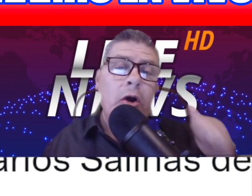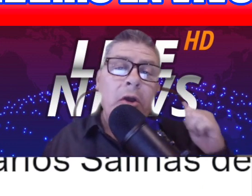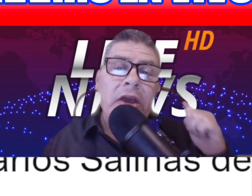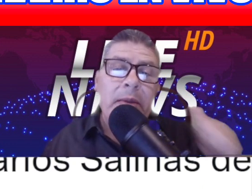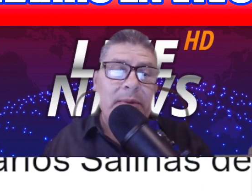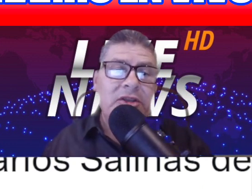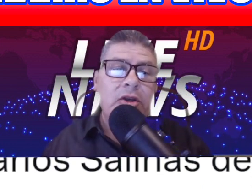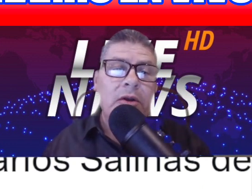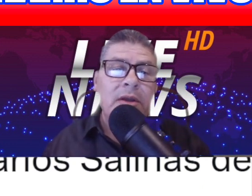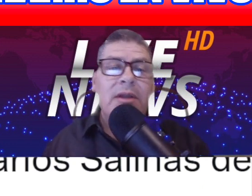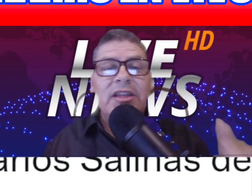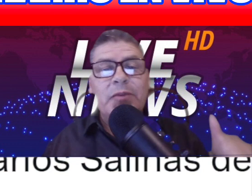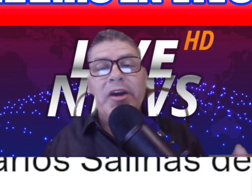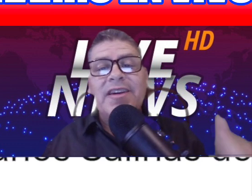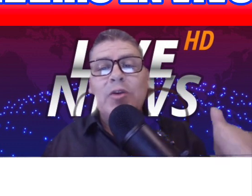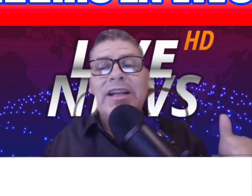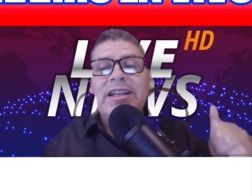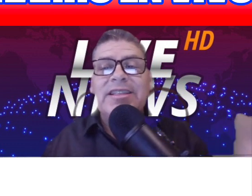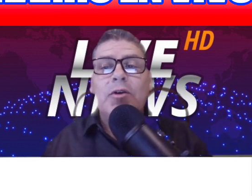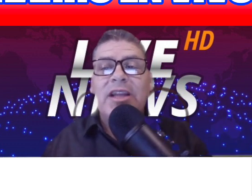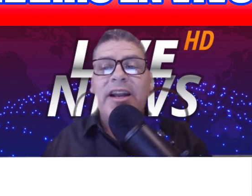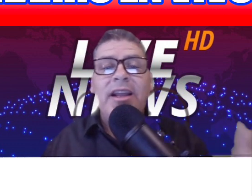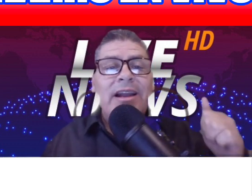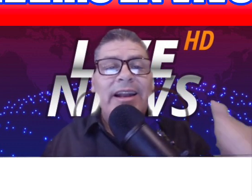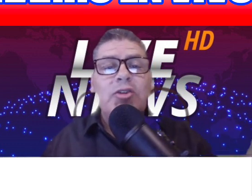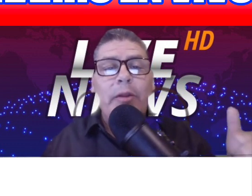dio Imevisión. Después Raúl Salinas